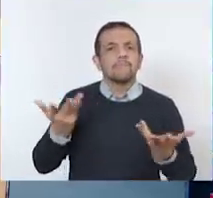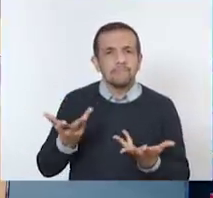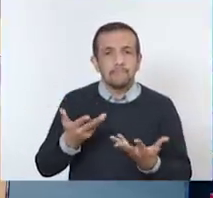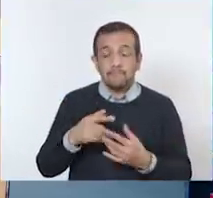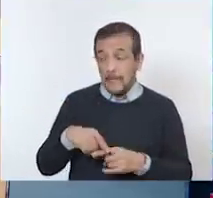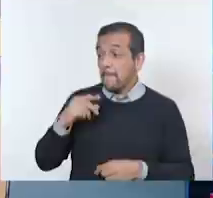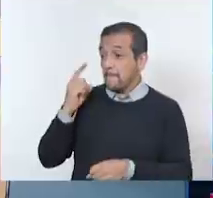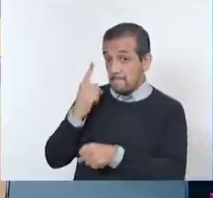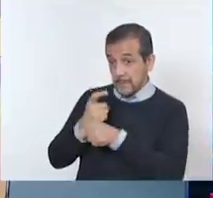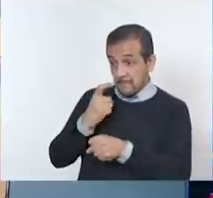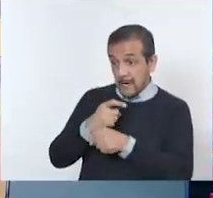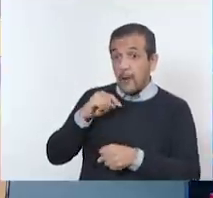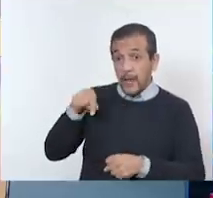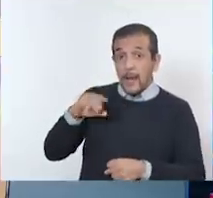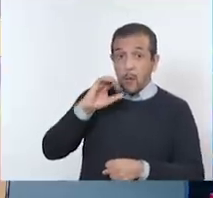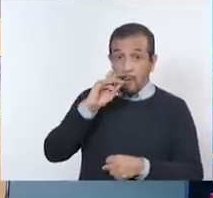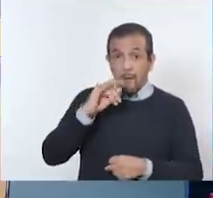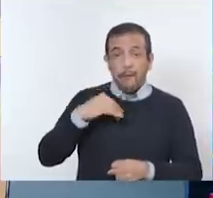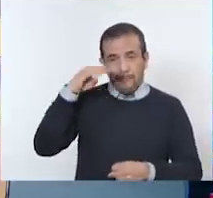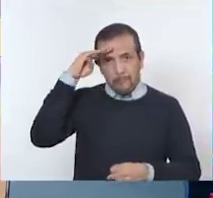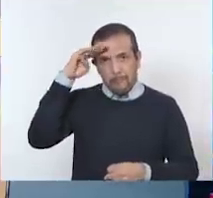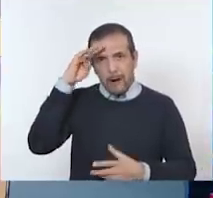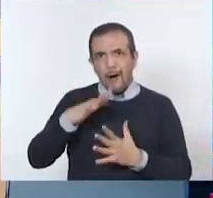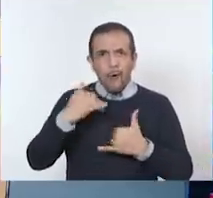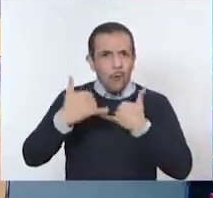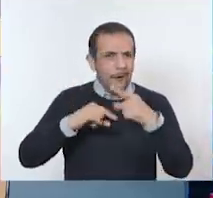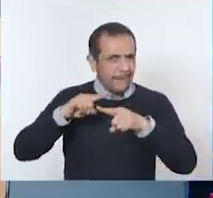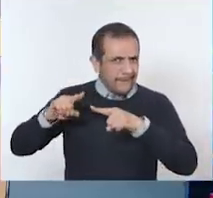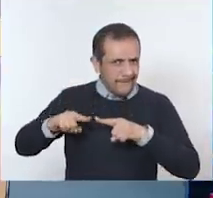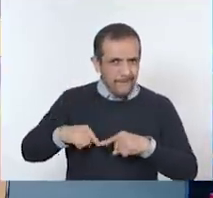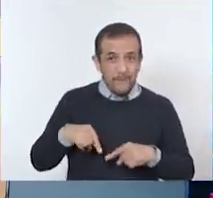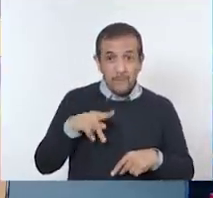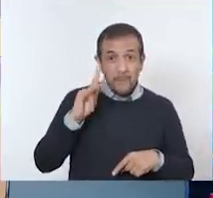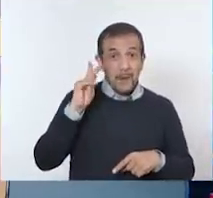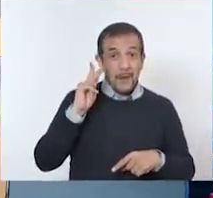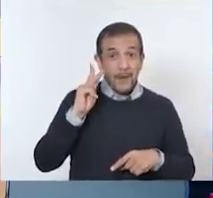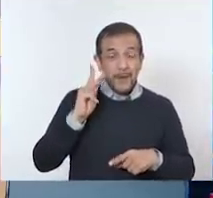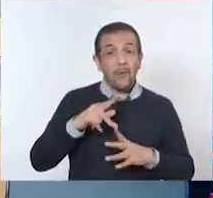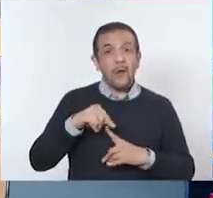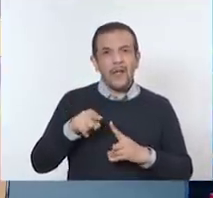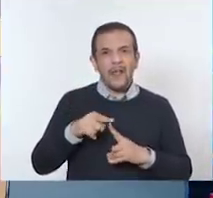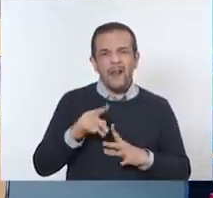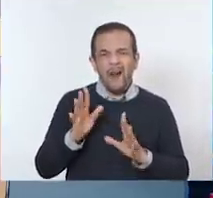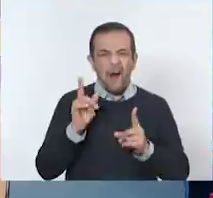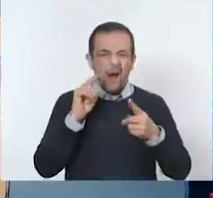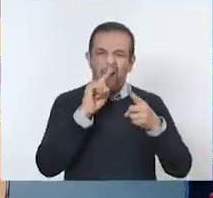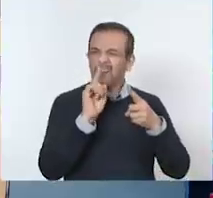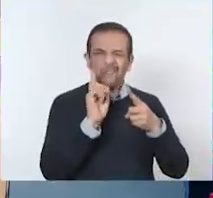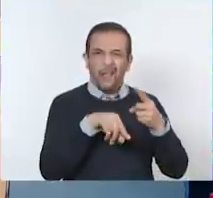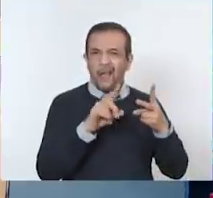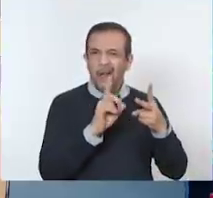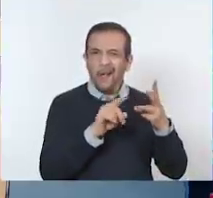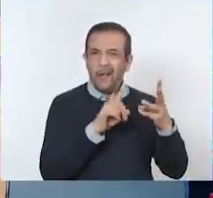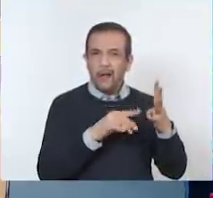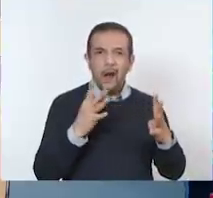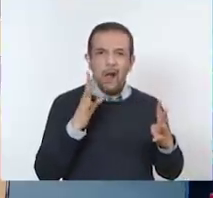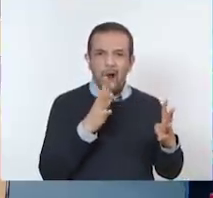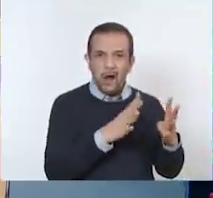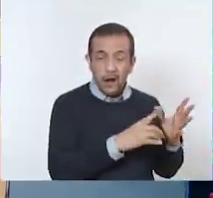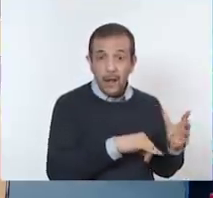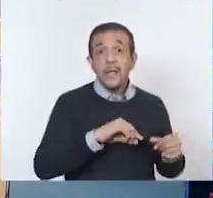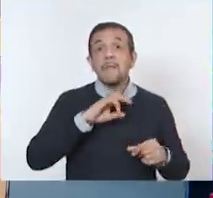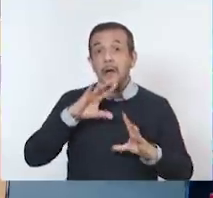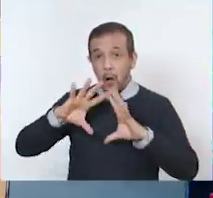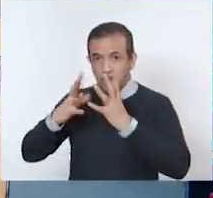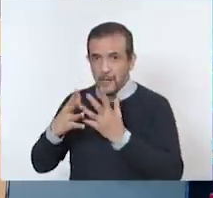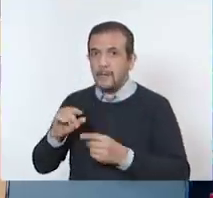al principio propuso jugar otras cosas, pero no se detuvo mucho a pensar esa idea y la descartó. Y si lo hubiera pensado mejor,